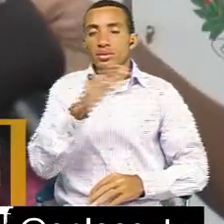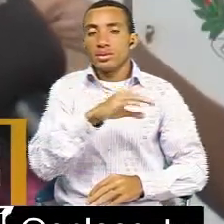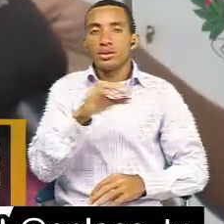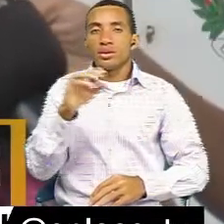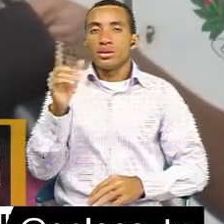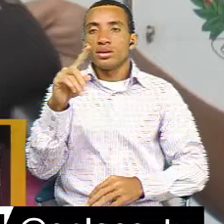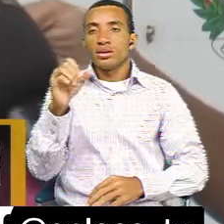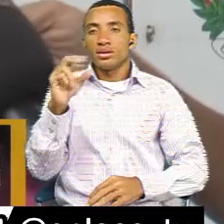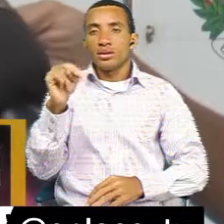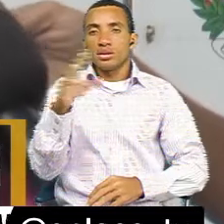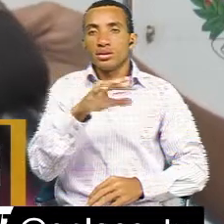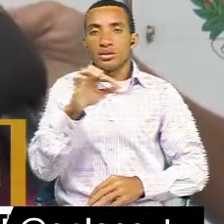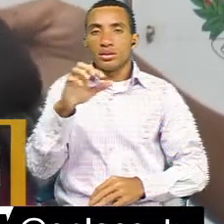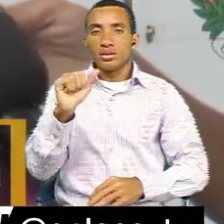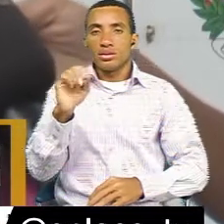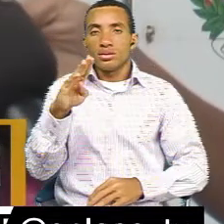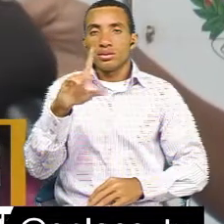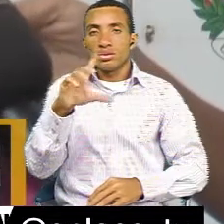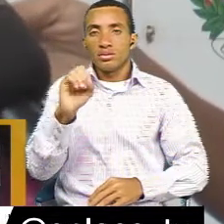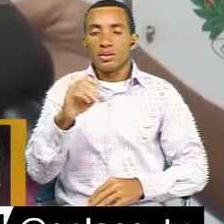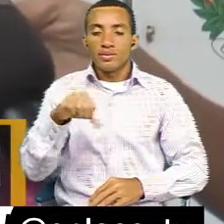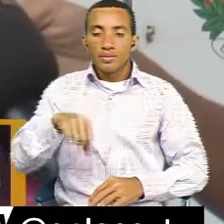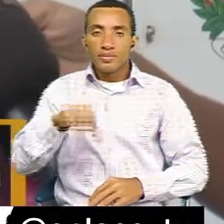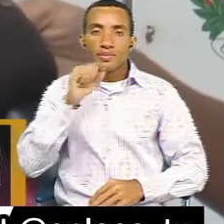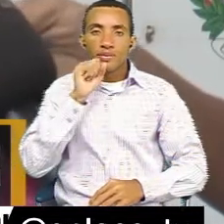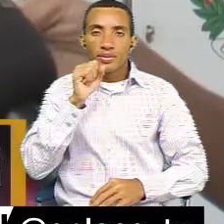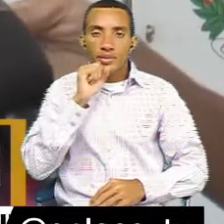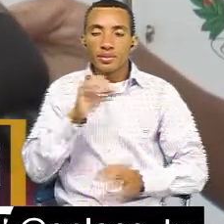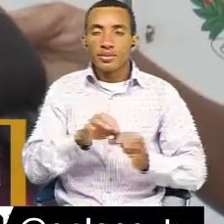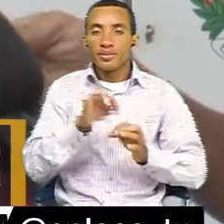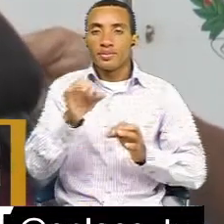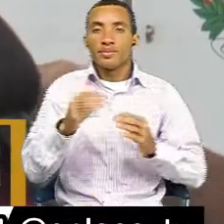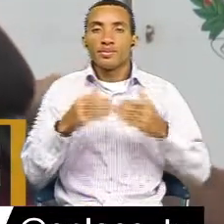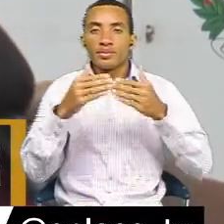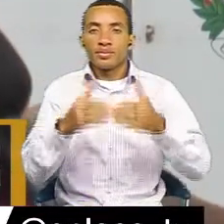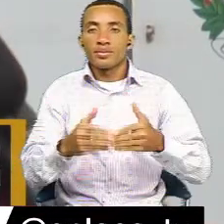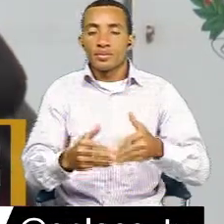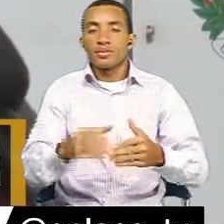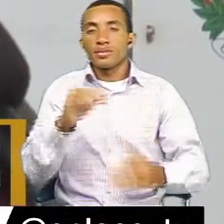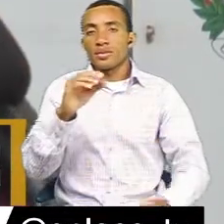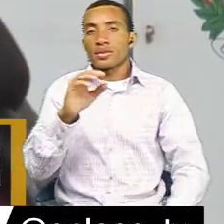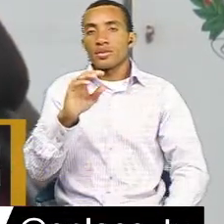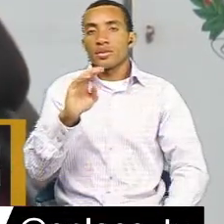capturas, aquí en Barranca Bermeja, en Puerto Berrío y Puerto Boyacá.